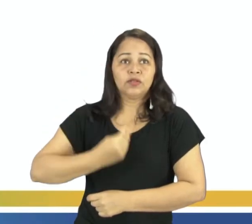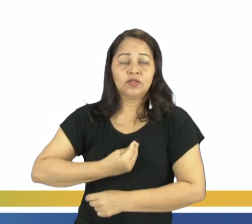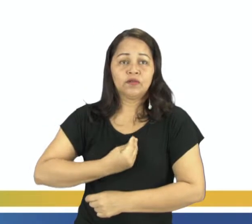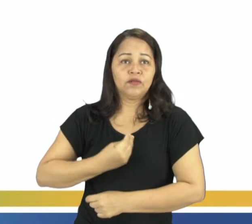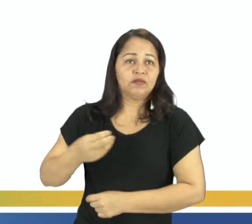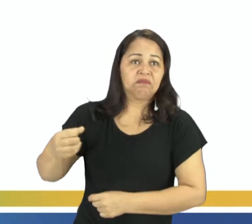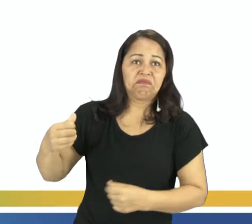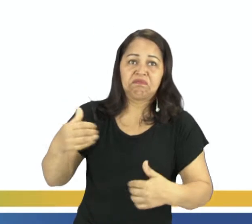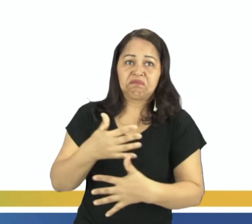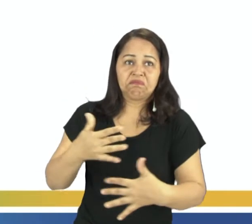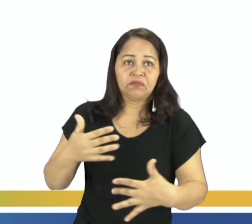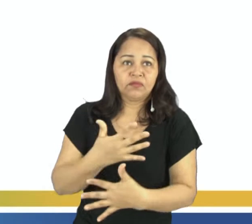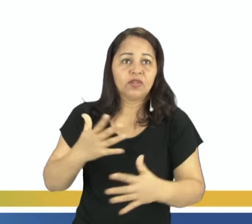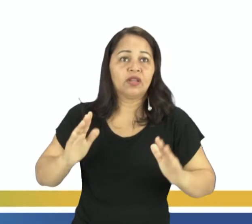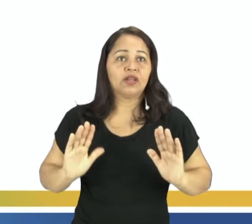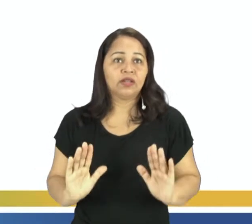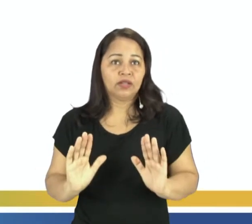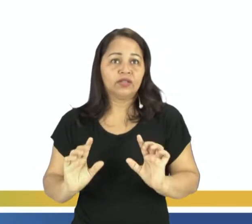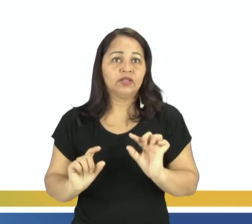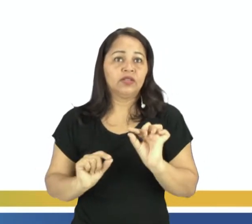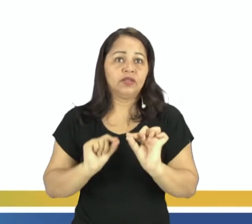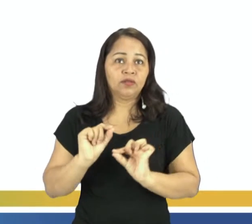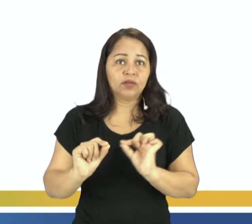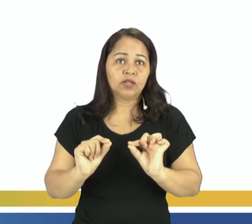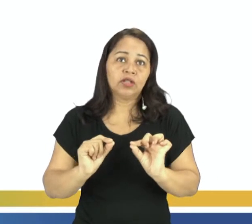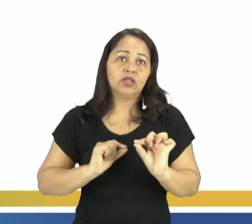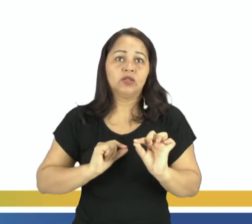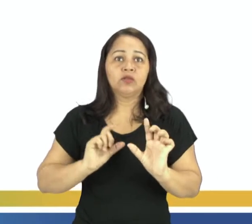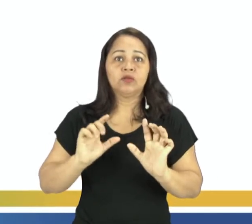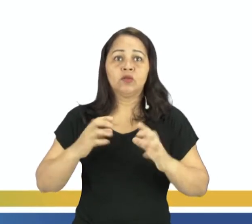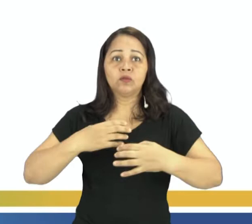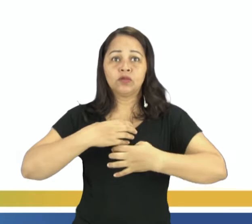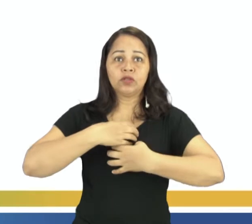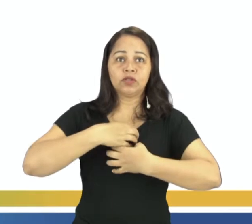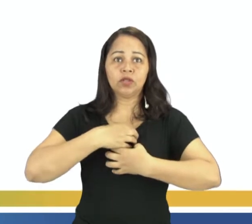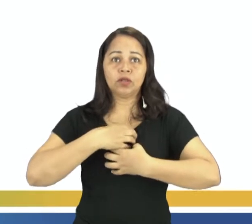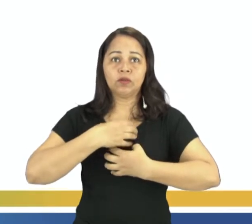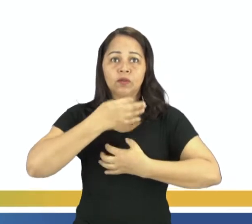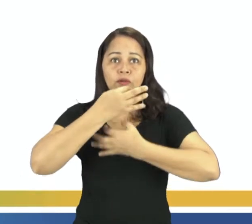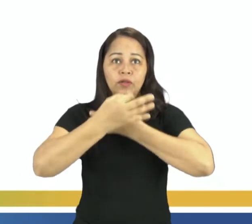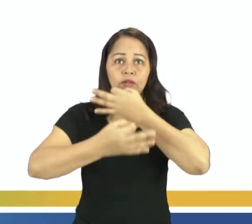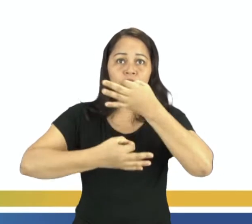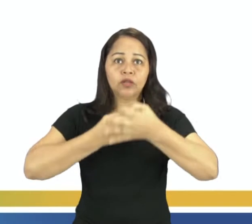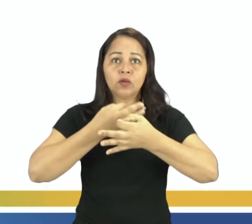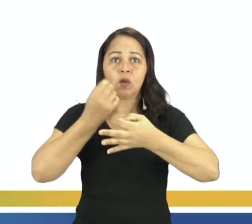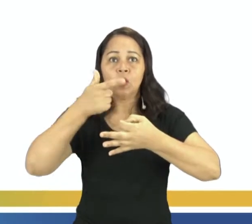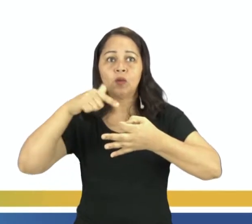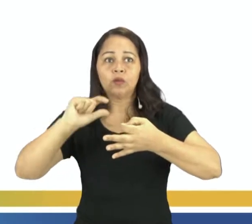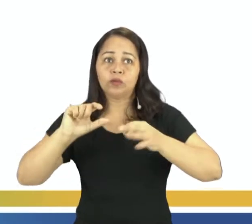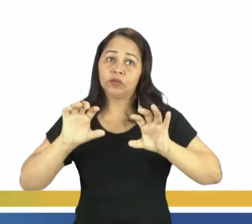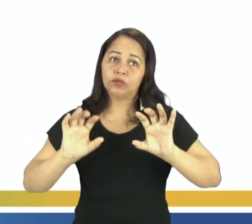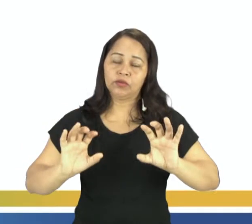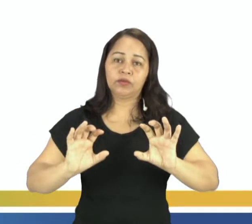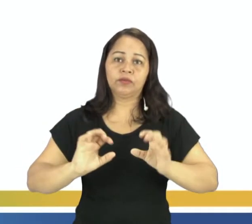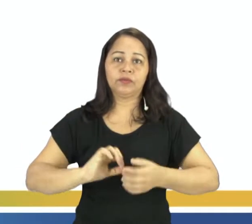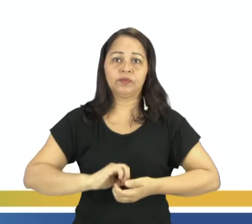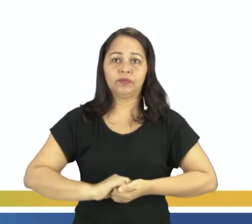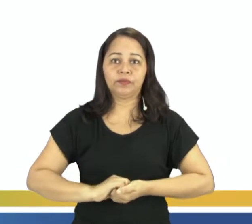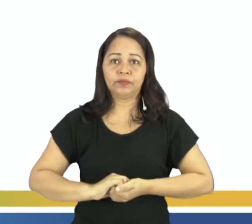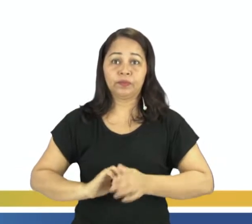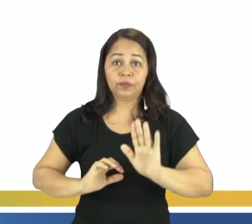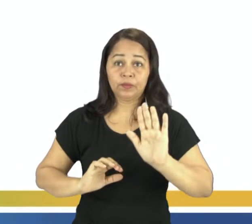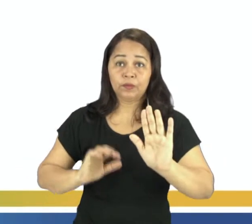diferente y sea de manera artística o tono crítico ou com humor. Vamos para o